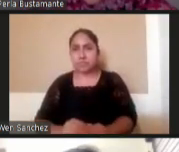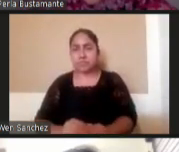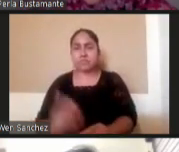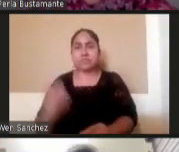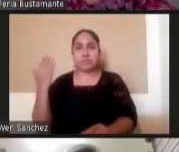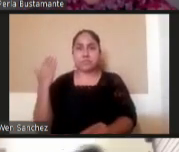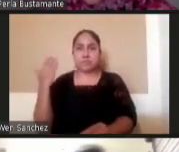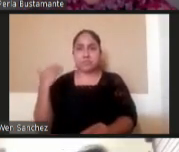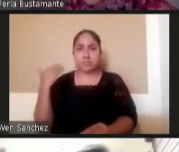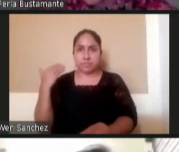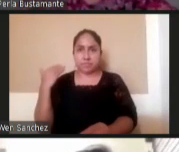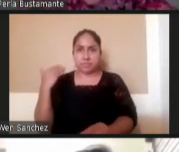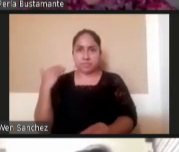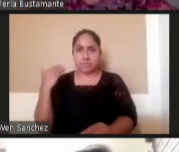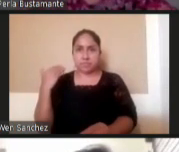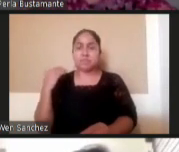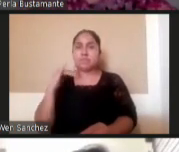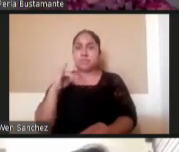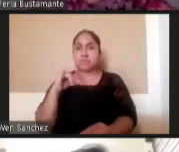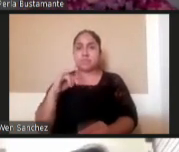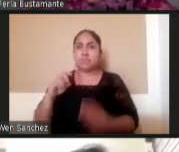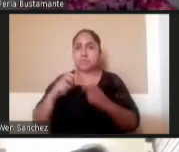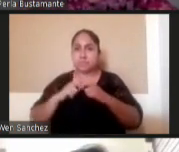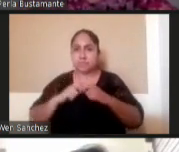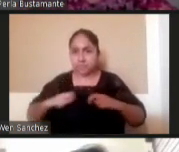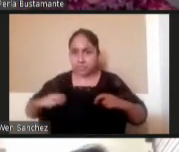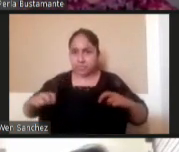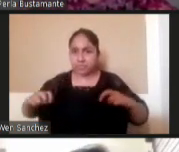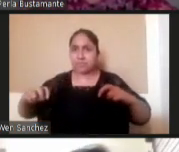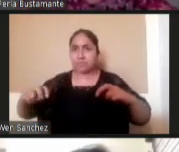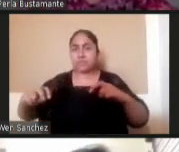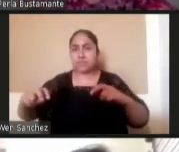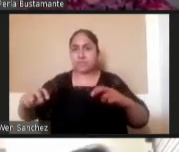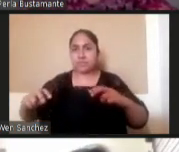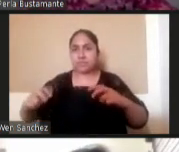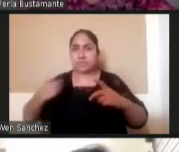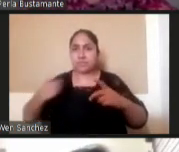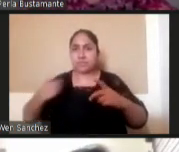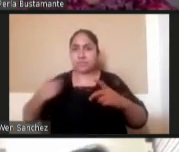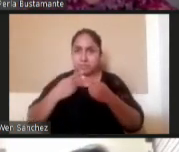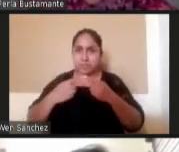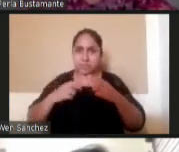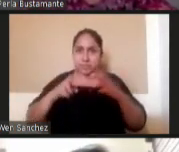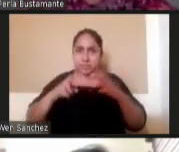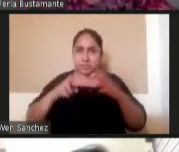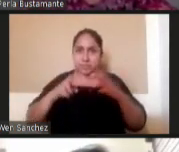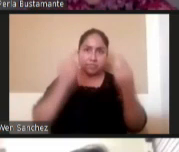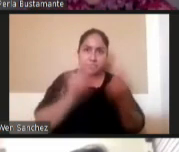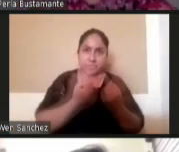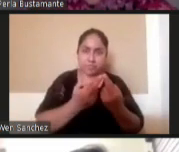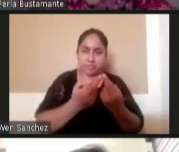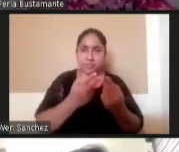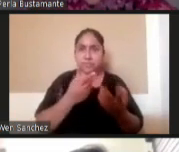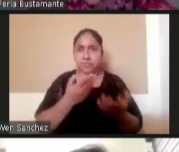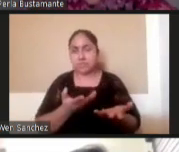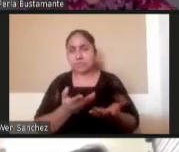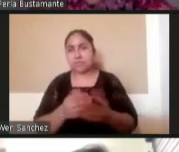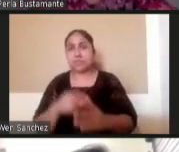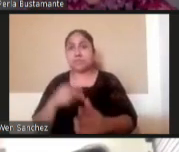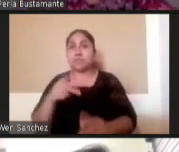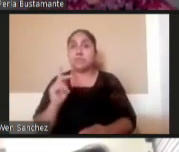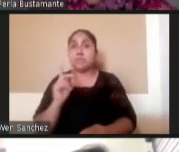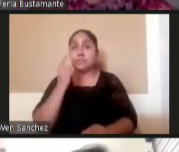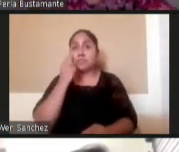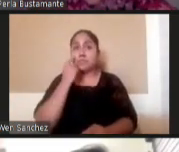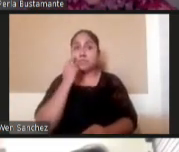reunión con este cabildo. Sin embargo, me gustaría que se asiente en el texto del acuerdo el tiempo señalado por parte